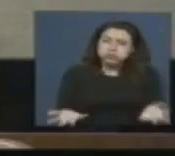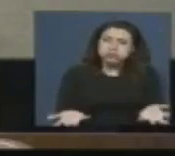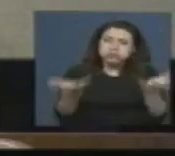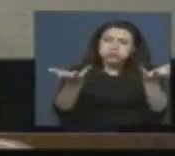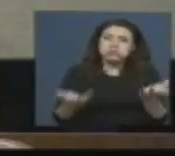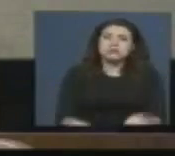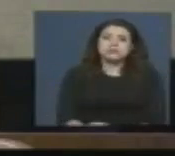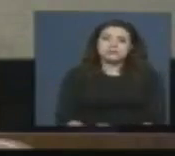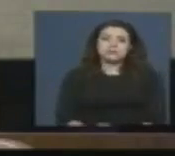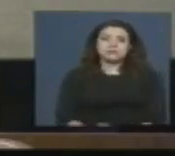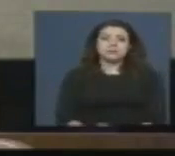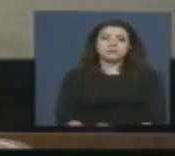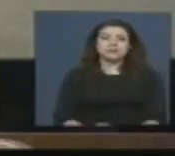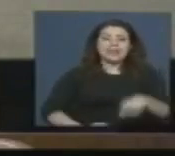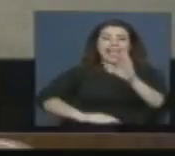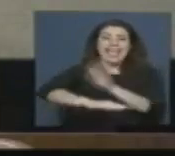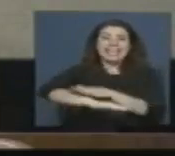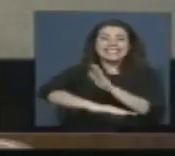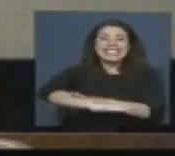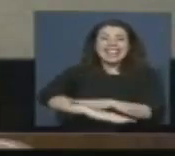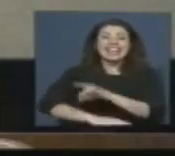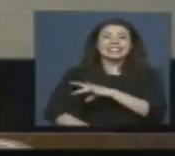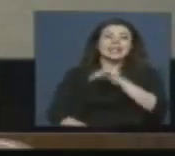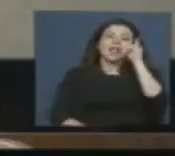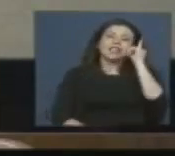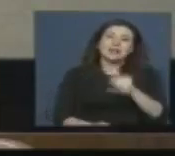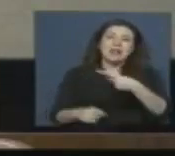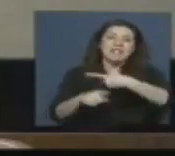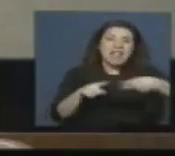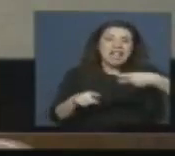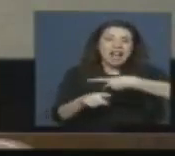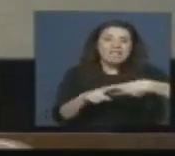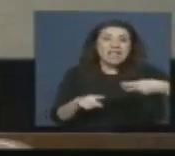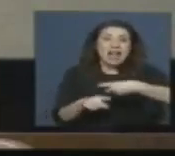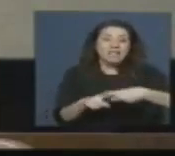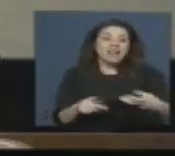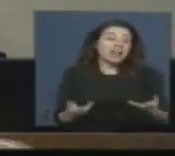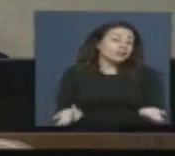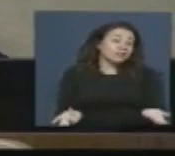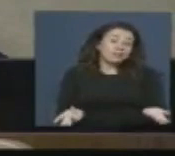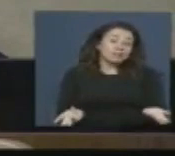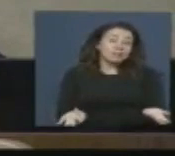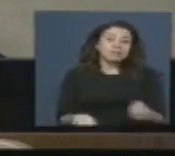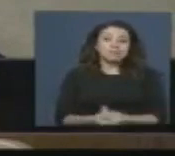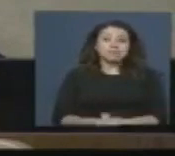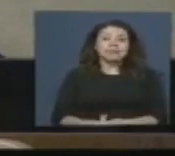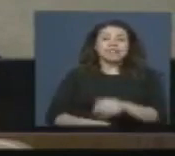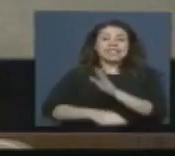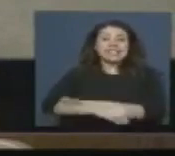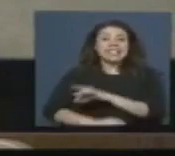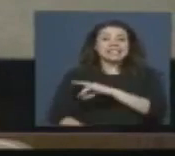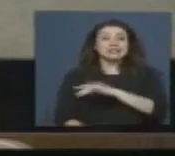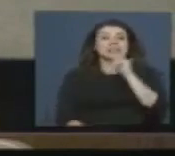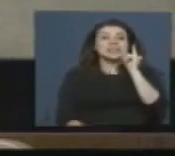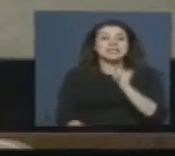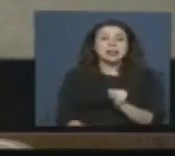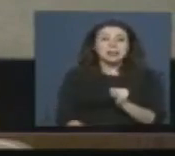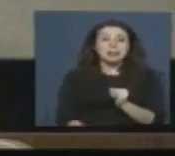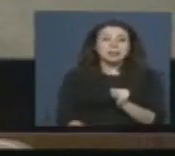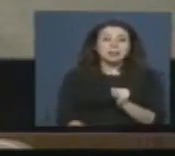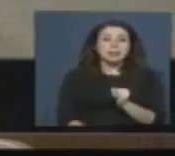lo que quieren. La izquierda chilena siempre vengativa, ¿eh? La izquierda chilena